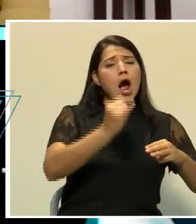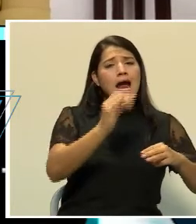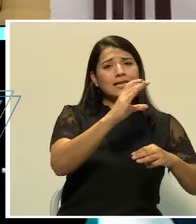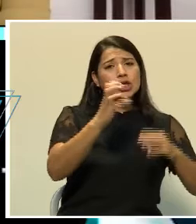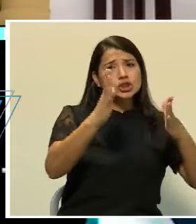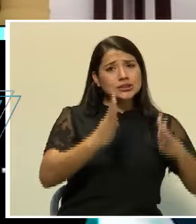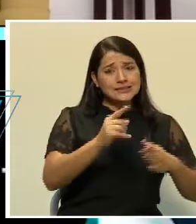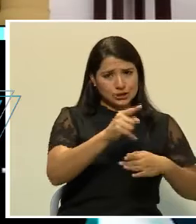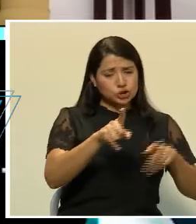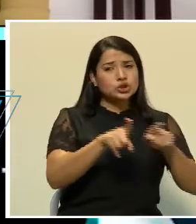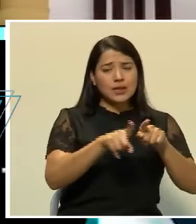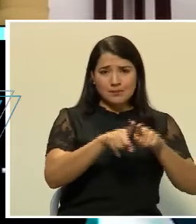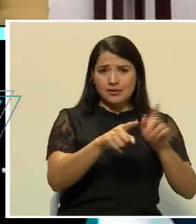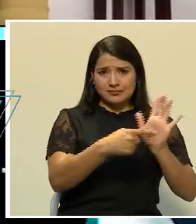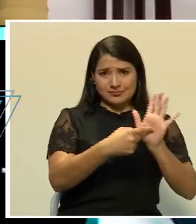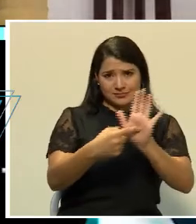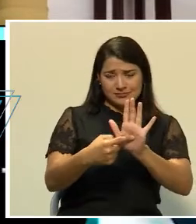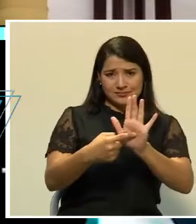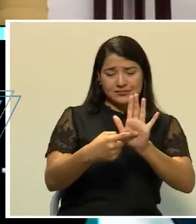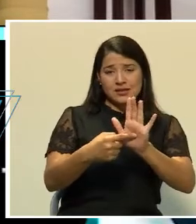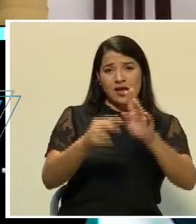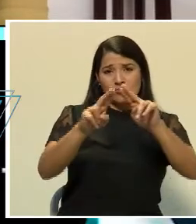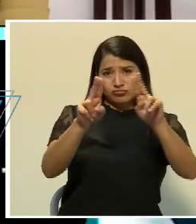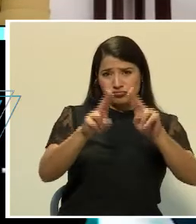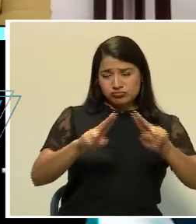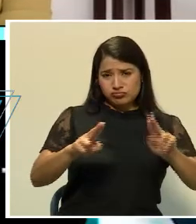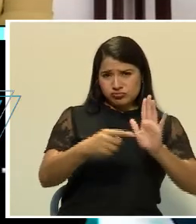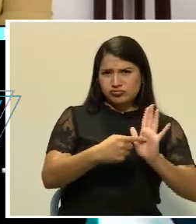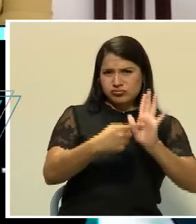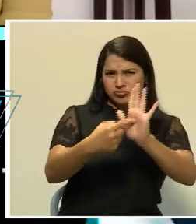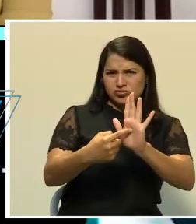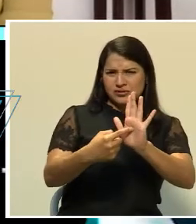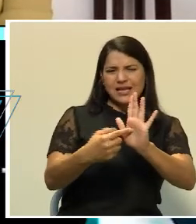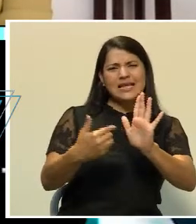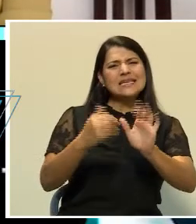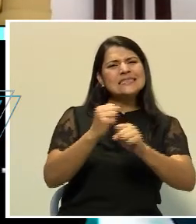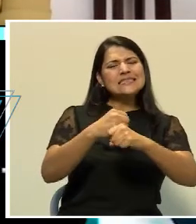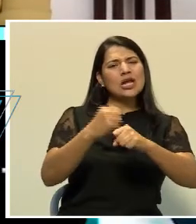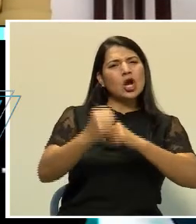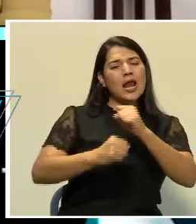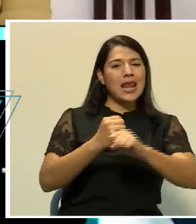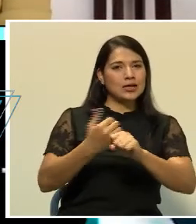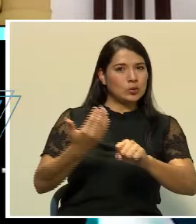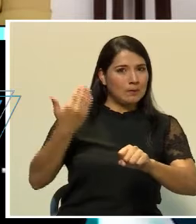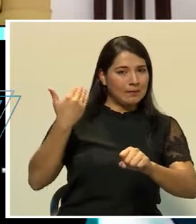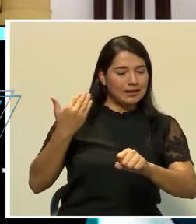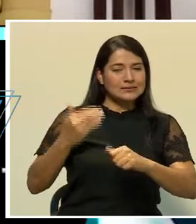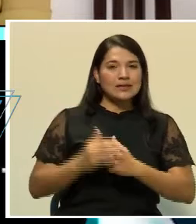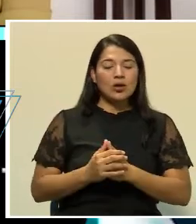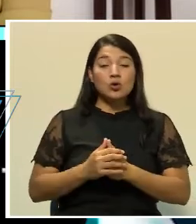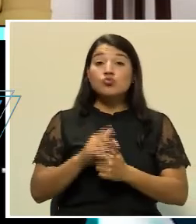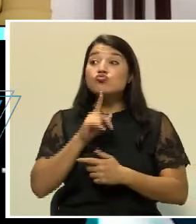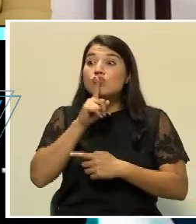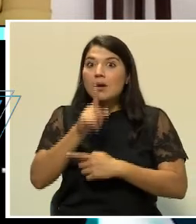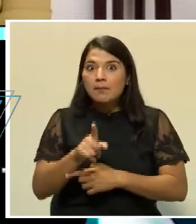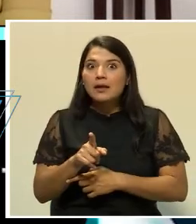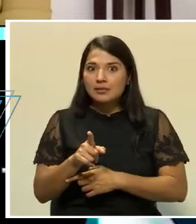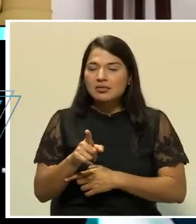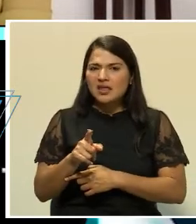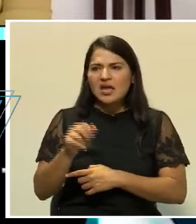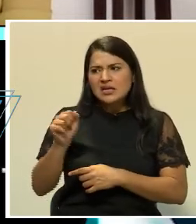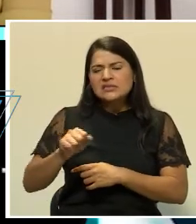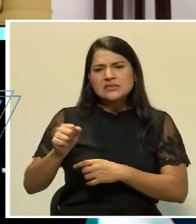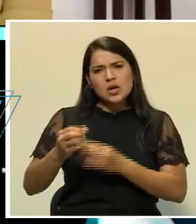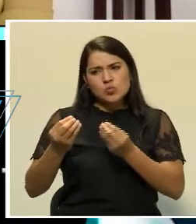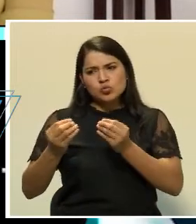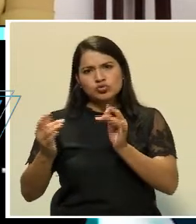puso a disposición digitalmente una de las exposiciones que había tenido el año pasado. Realmente hemos tenido buena